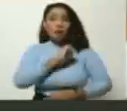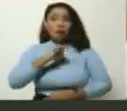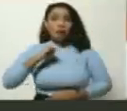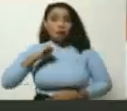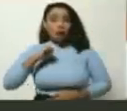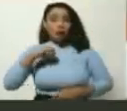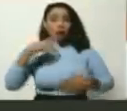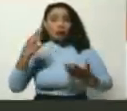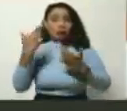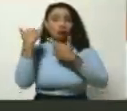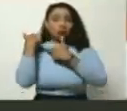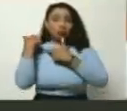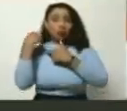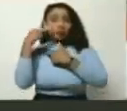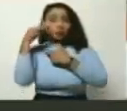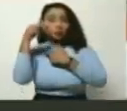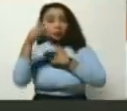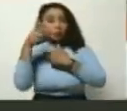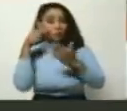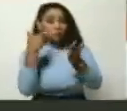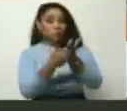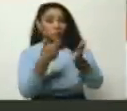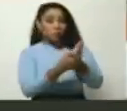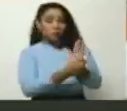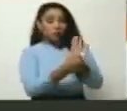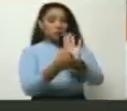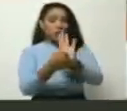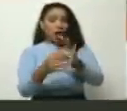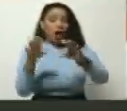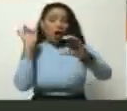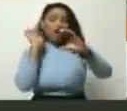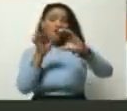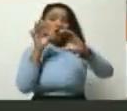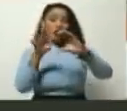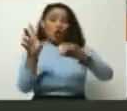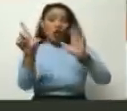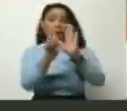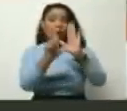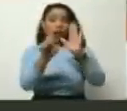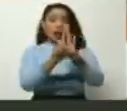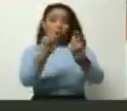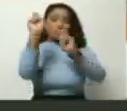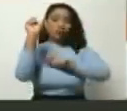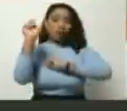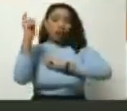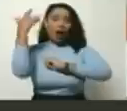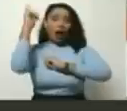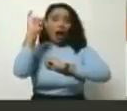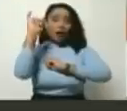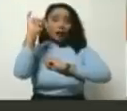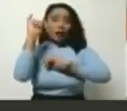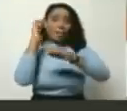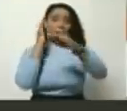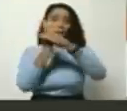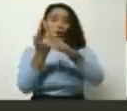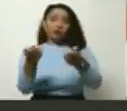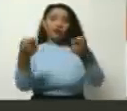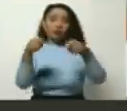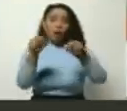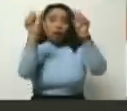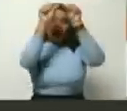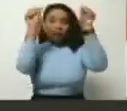que corresponda para obtener los fondos legítimos de la República que se encuentren congelados en el